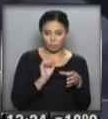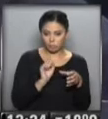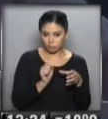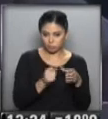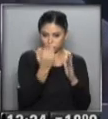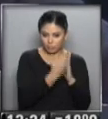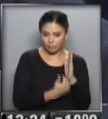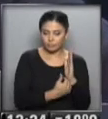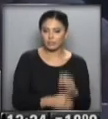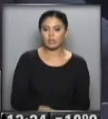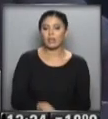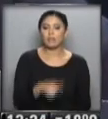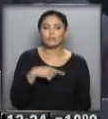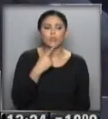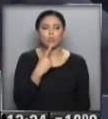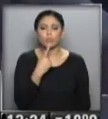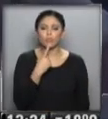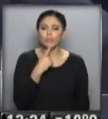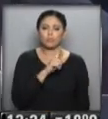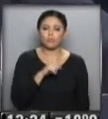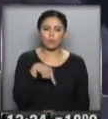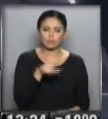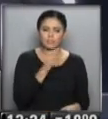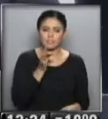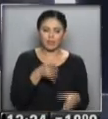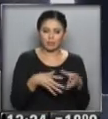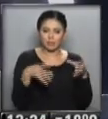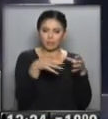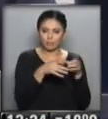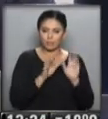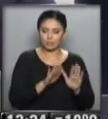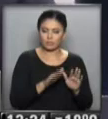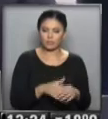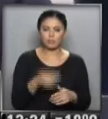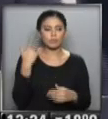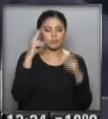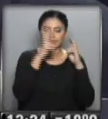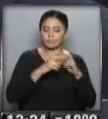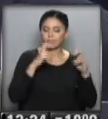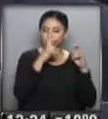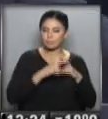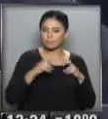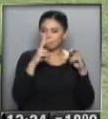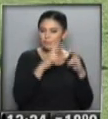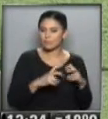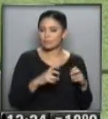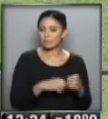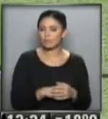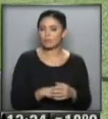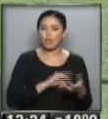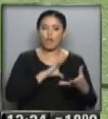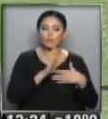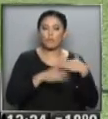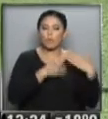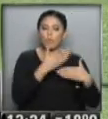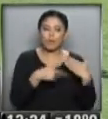Y por supuesto no tenemos ningún tipo de duda del equipo que estamos poniendo. Porque lo venimos analizando el tipo de